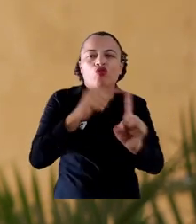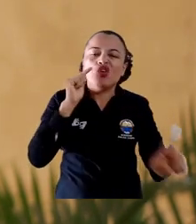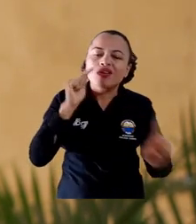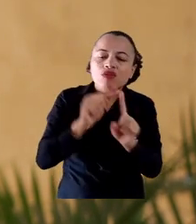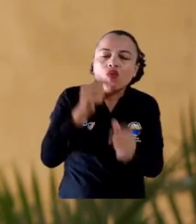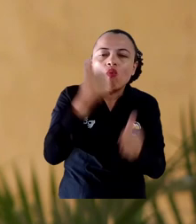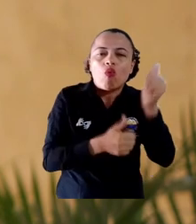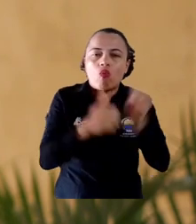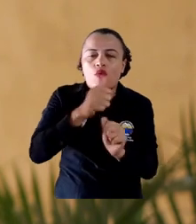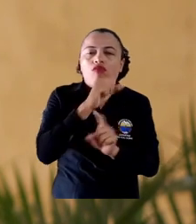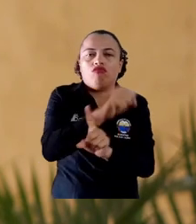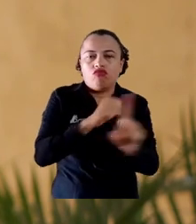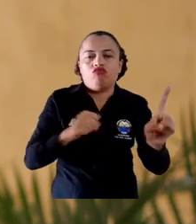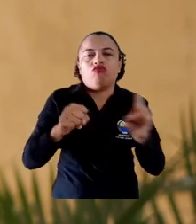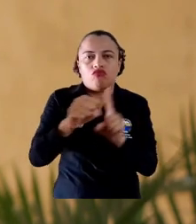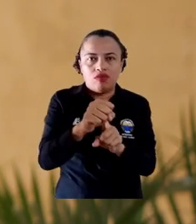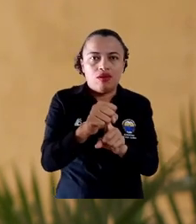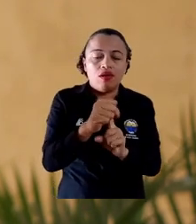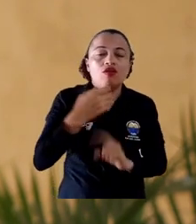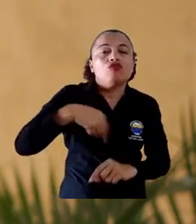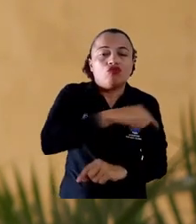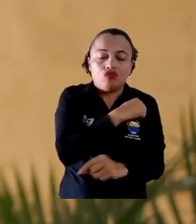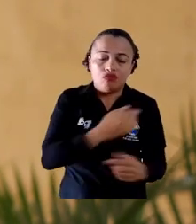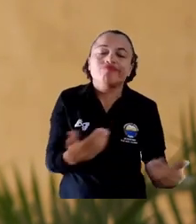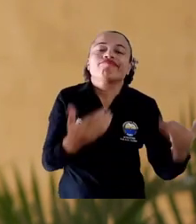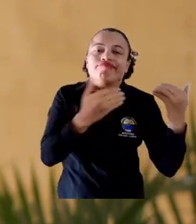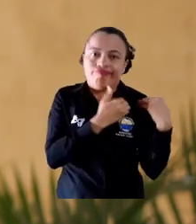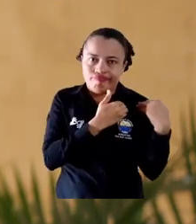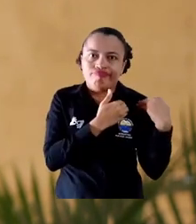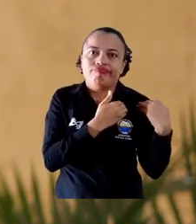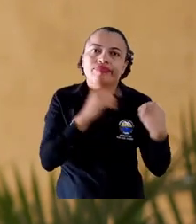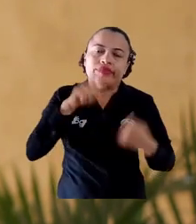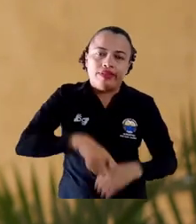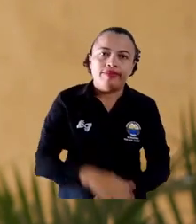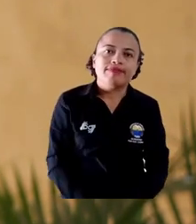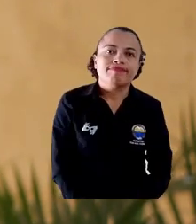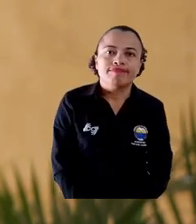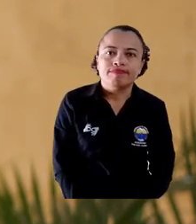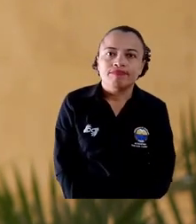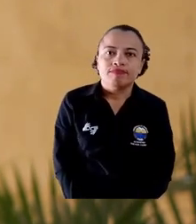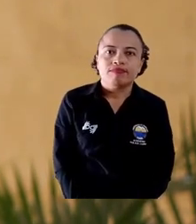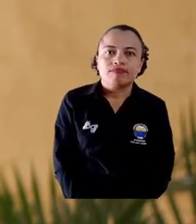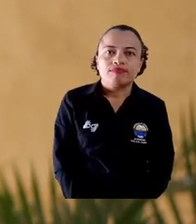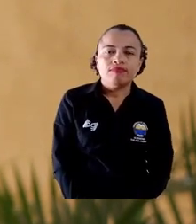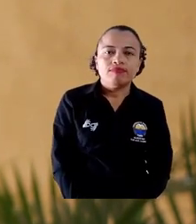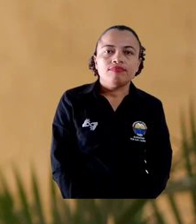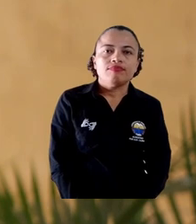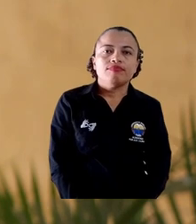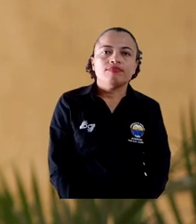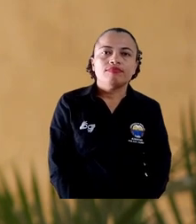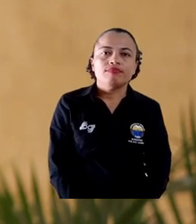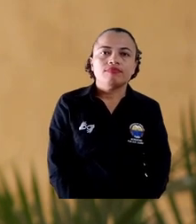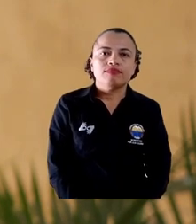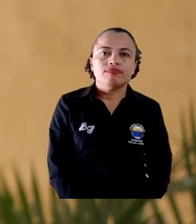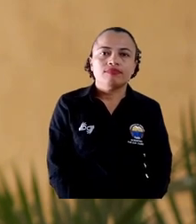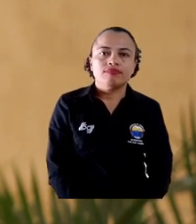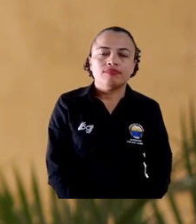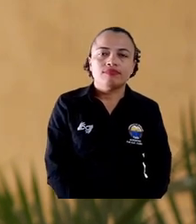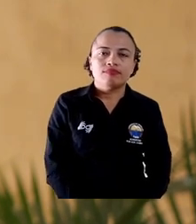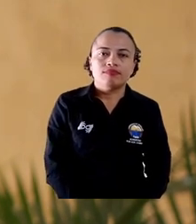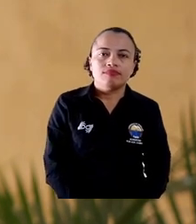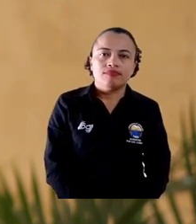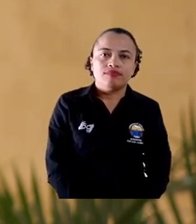parte social, pues los docentes somos llamados a generar cambios en donde nos desempeñamos y sobre